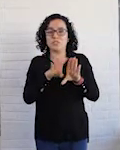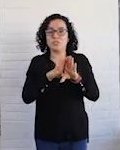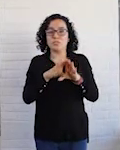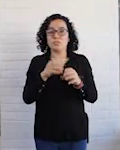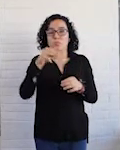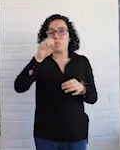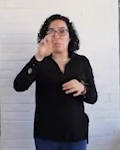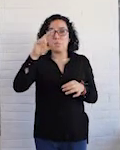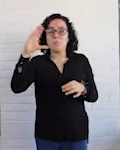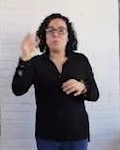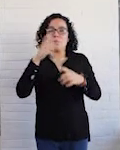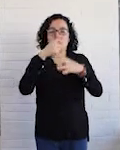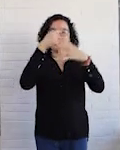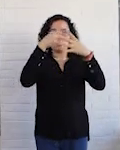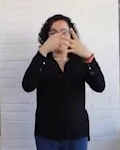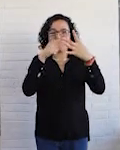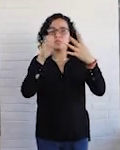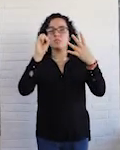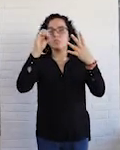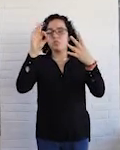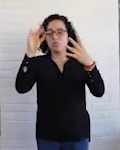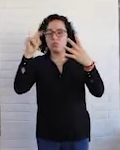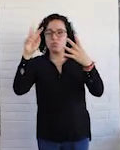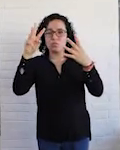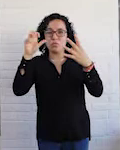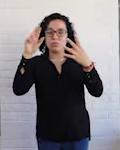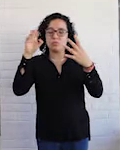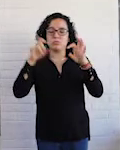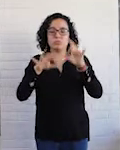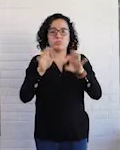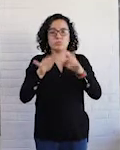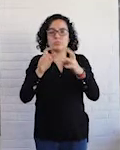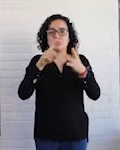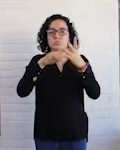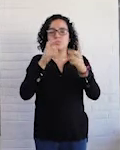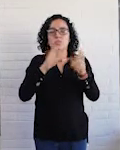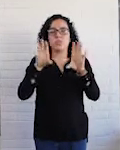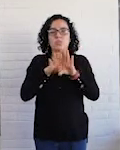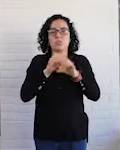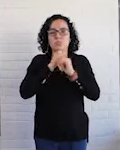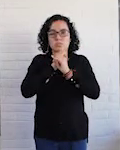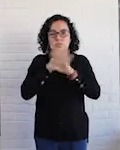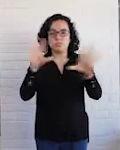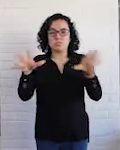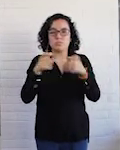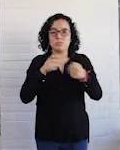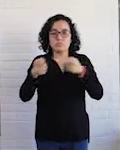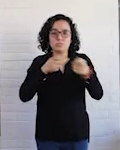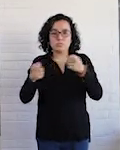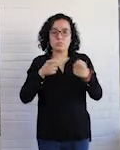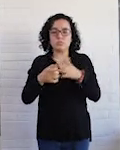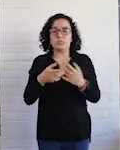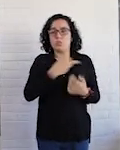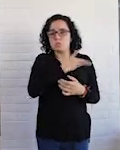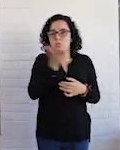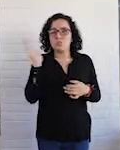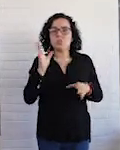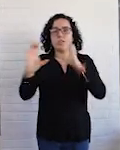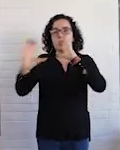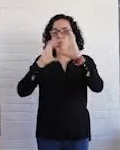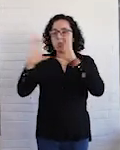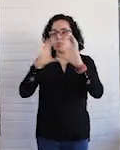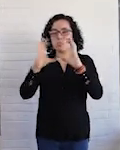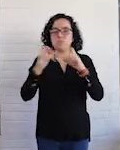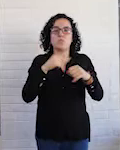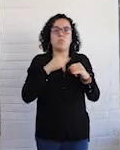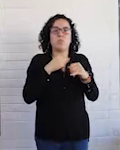de marcas, de software, manejando y tratando de operar la información que estamos generando. Ustedes que se dedican a la comunicación, al marketing